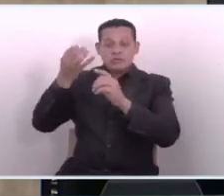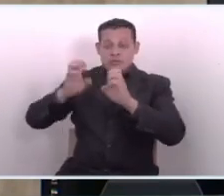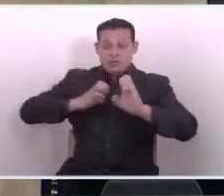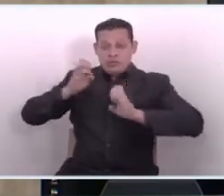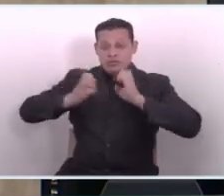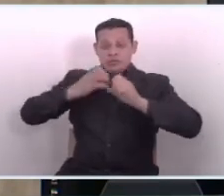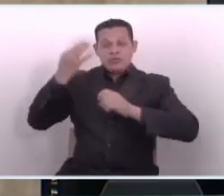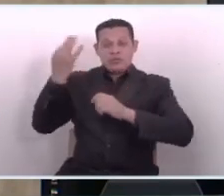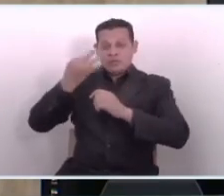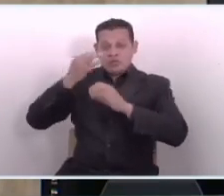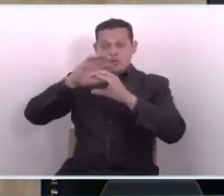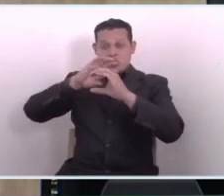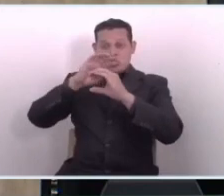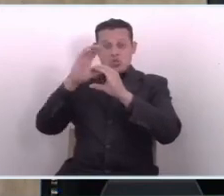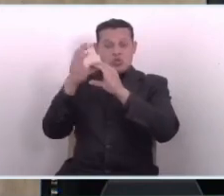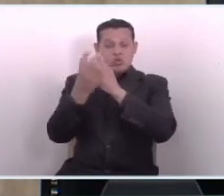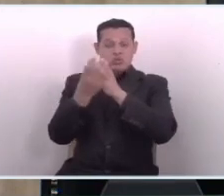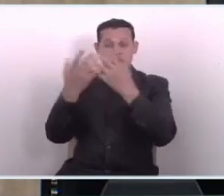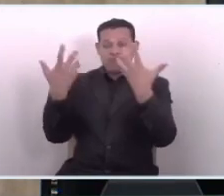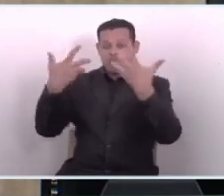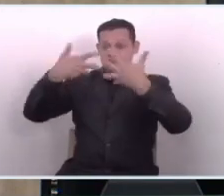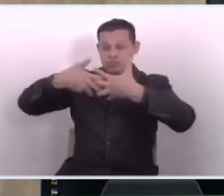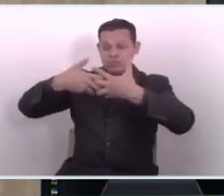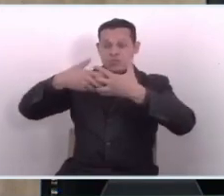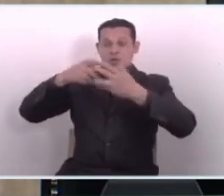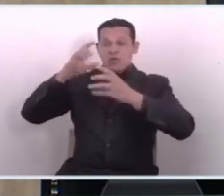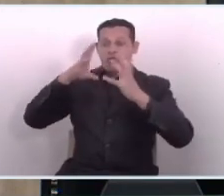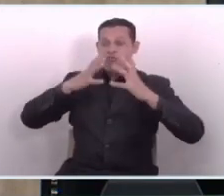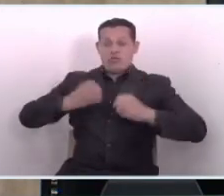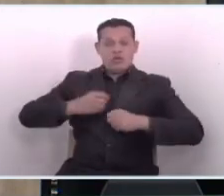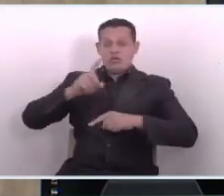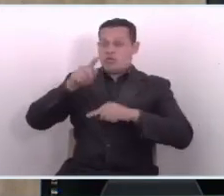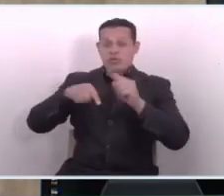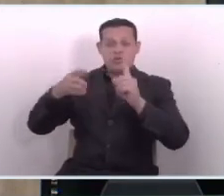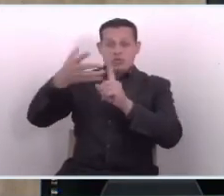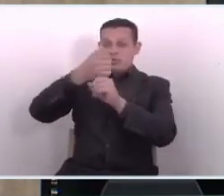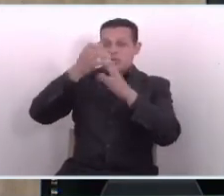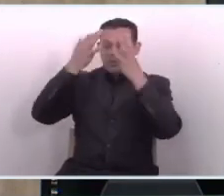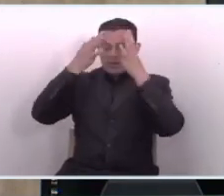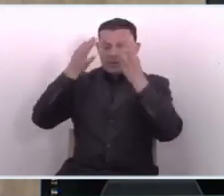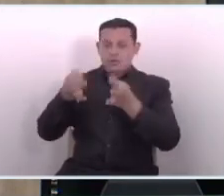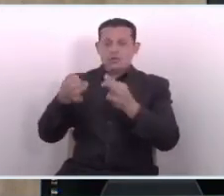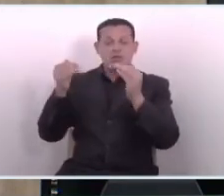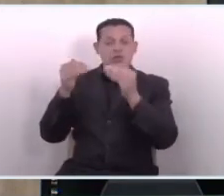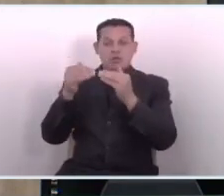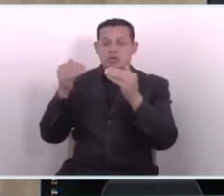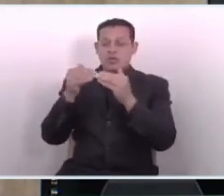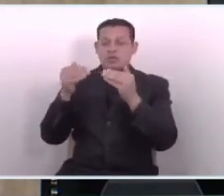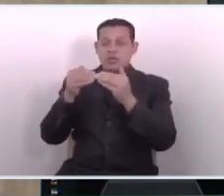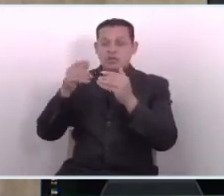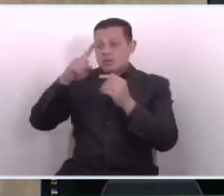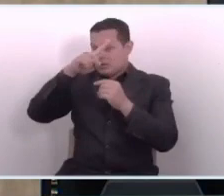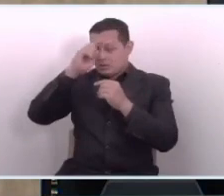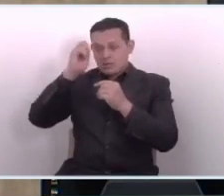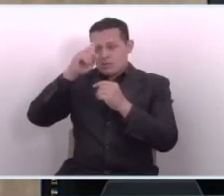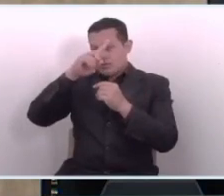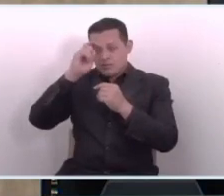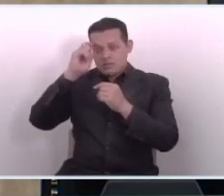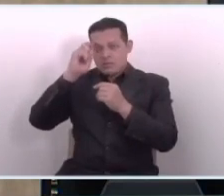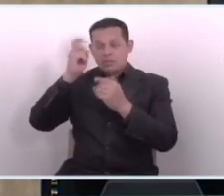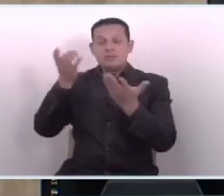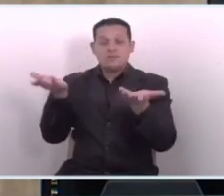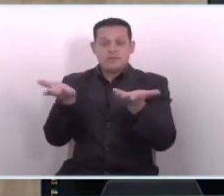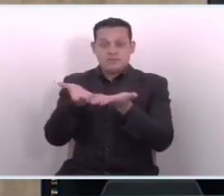para las industrias culturales y creativas y por tanto el Estado no podrá tomar decisiones. Asimismo, se está trabajando en